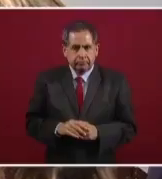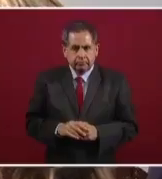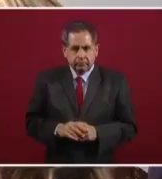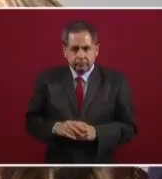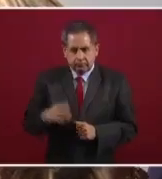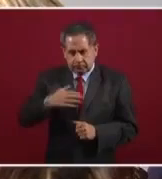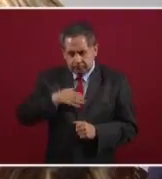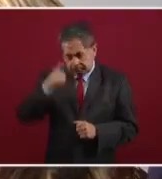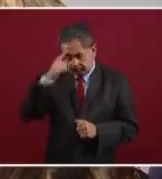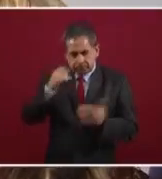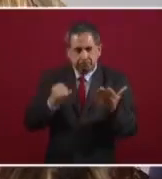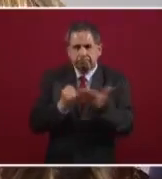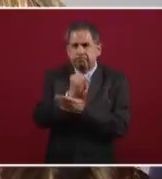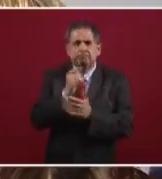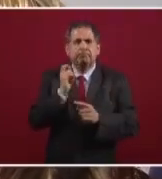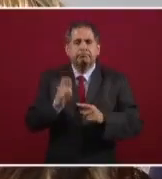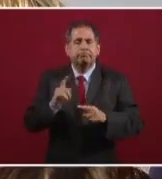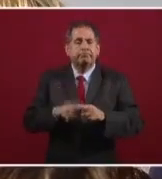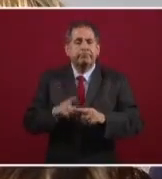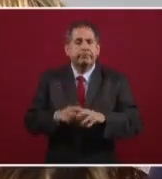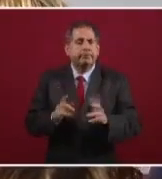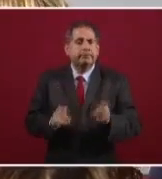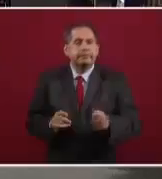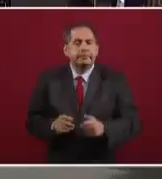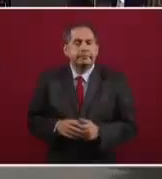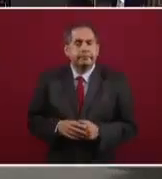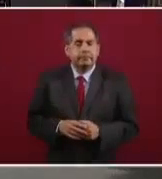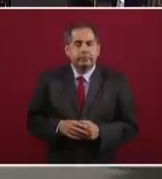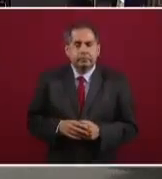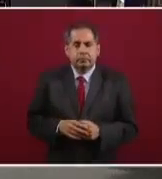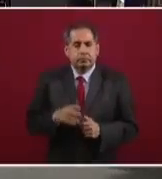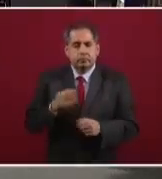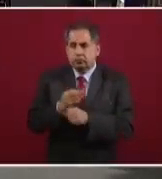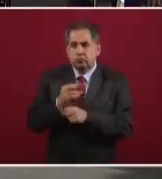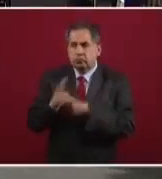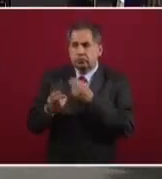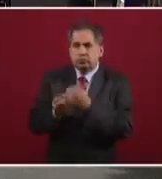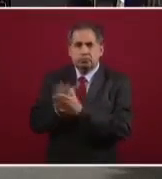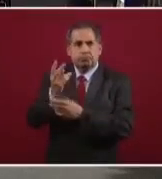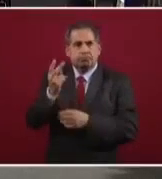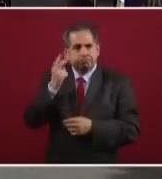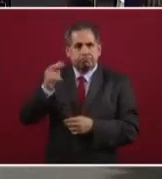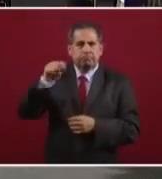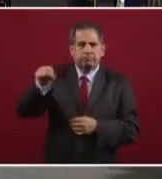y he tomado la decisión de no salir,